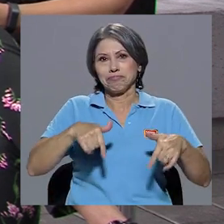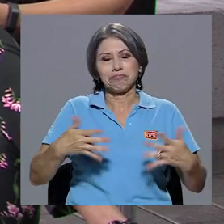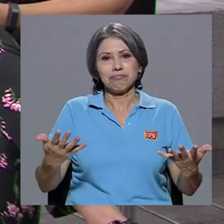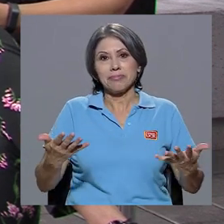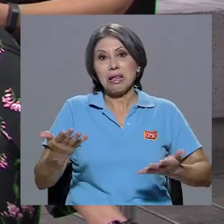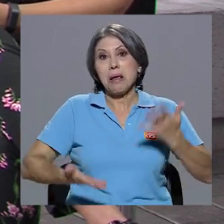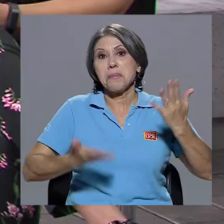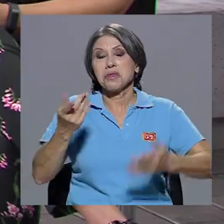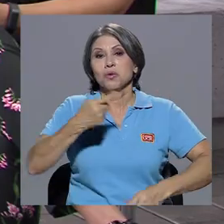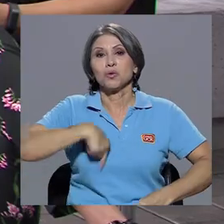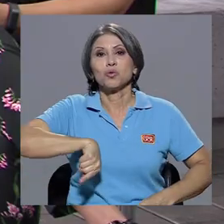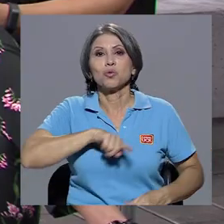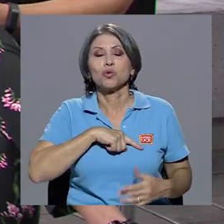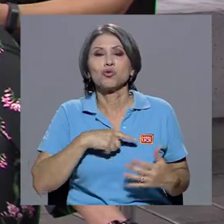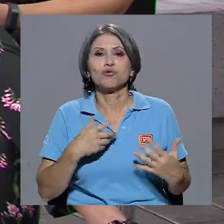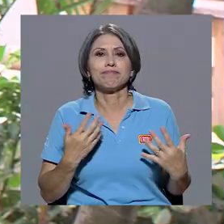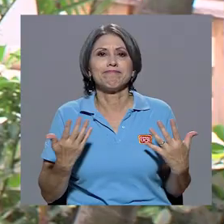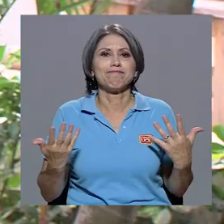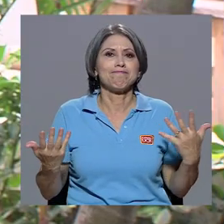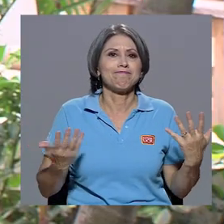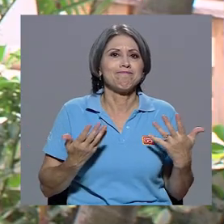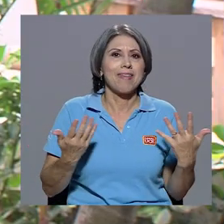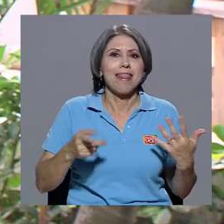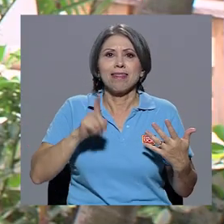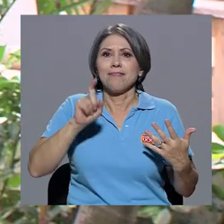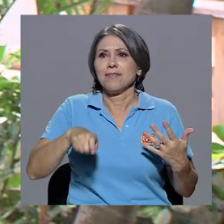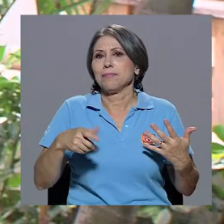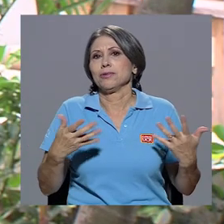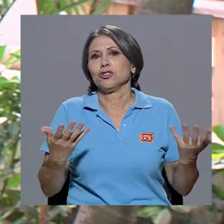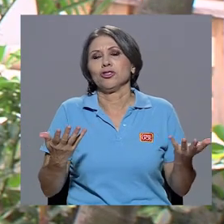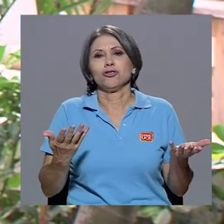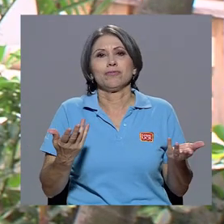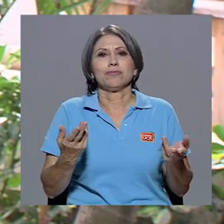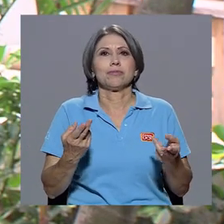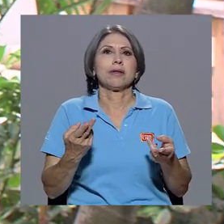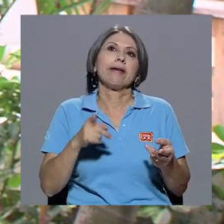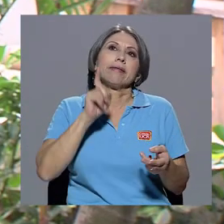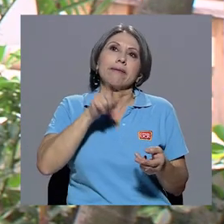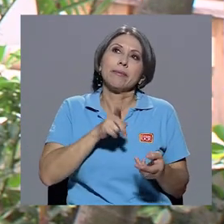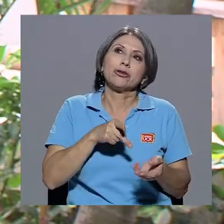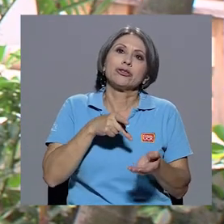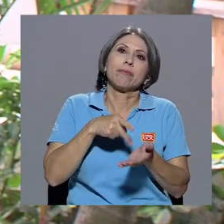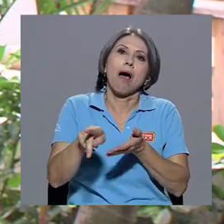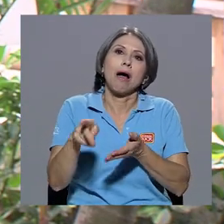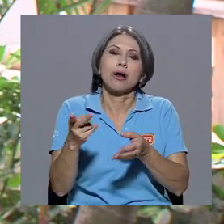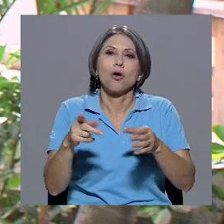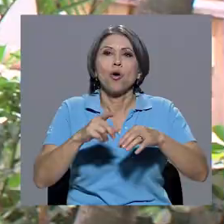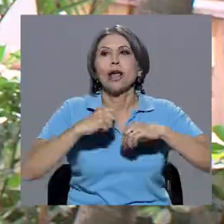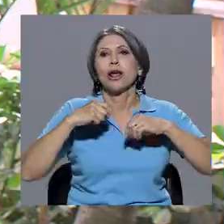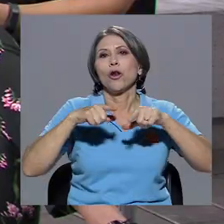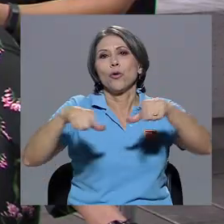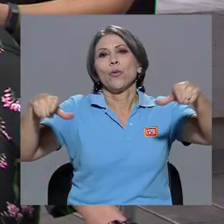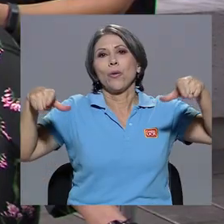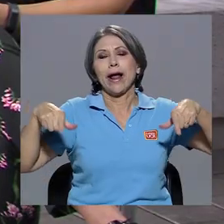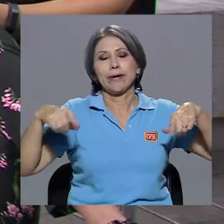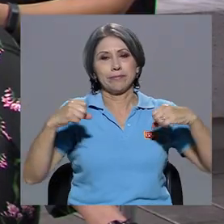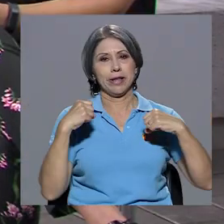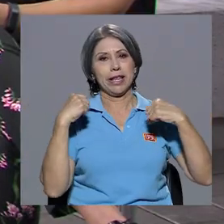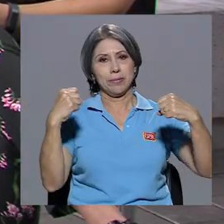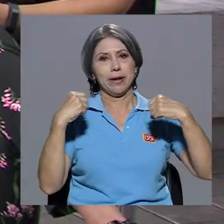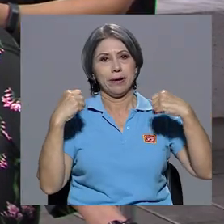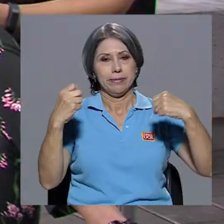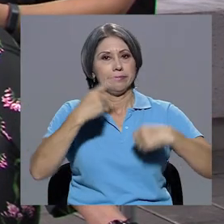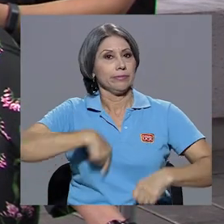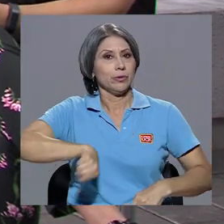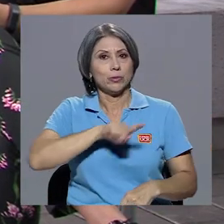pronto nosotros tenemos que estar a lo mejor inscritos en un gimnasio, o sea, como que no visualizamos la actividad física